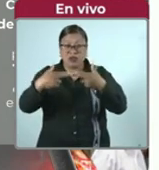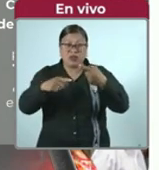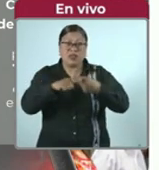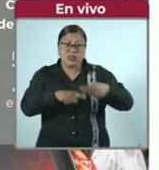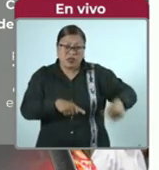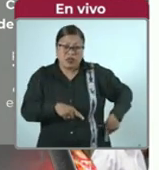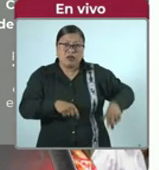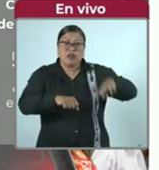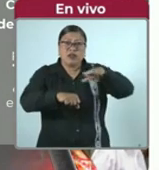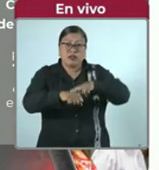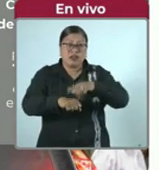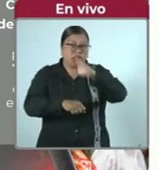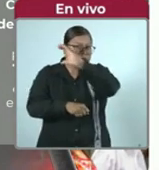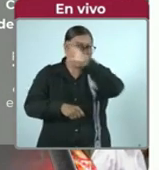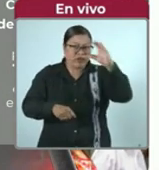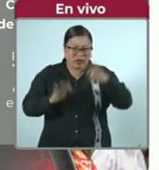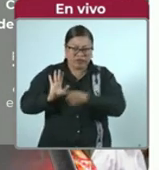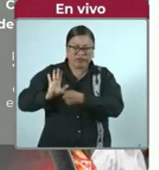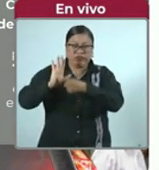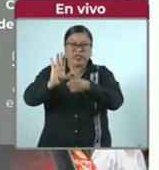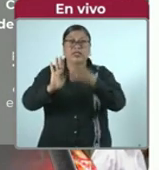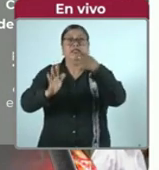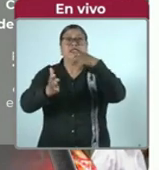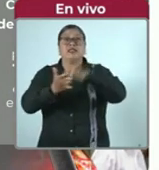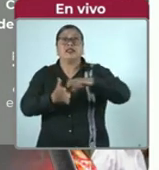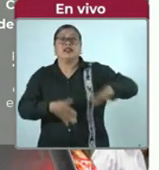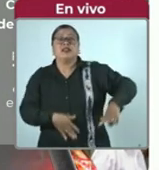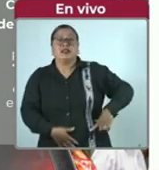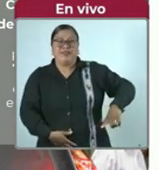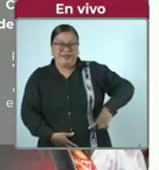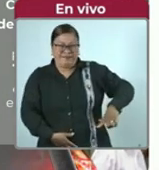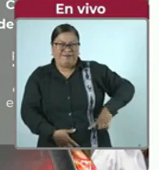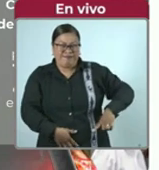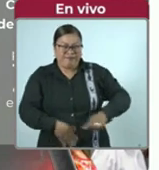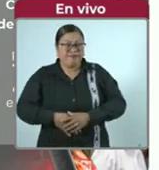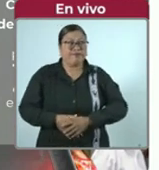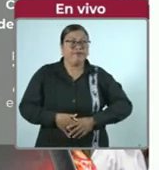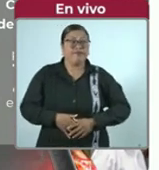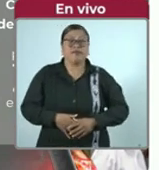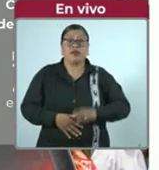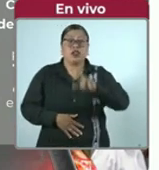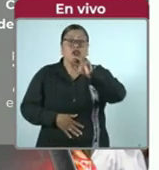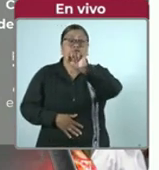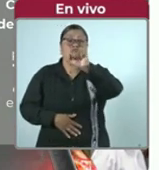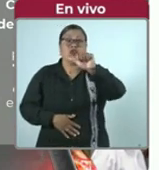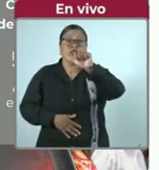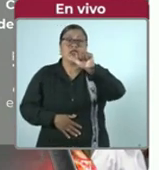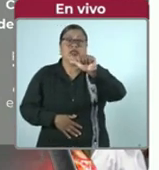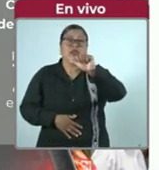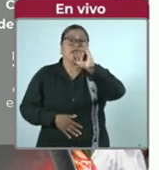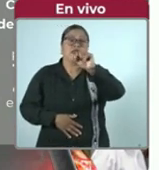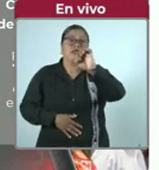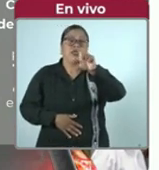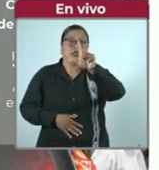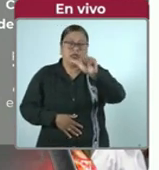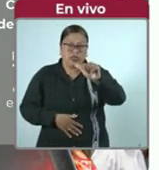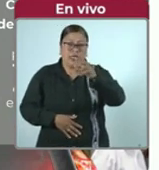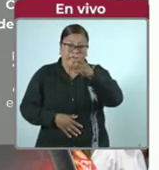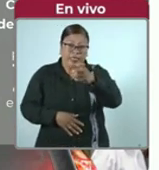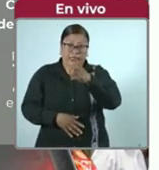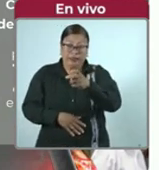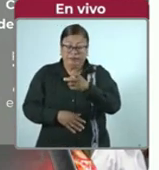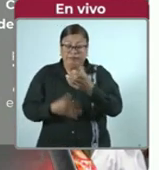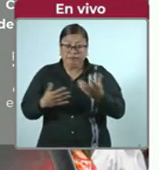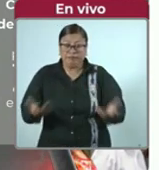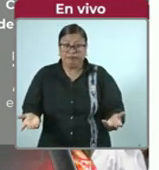tenemos la foto con la secretaria de gobernación Rosa yela nuestra compañera a quien